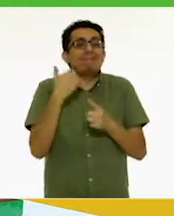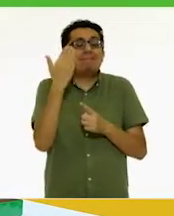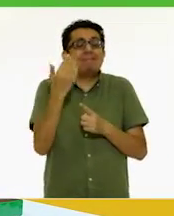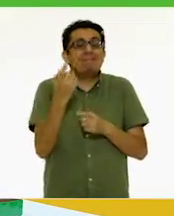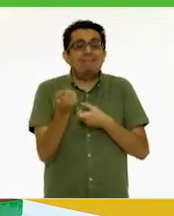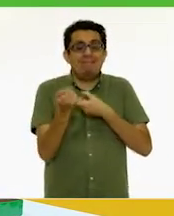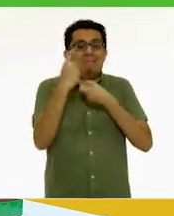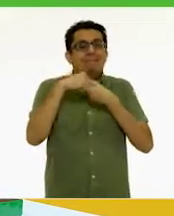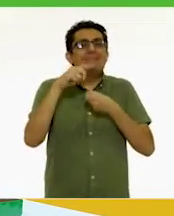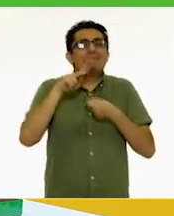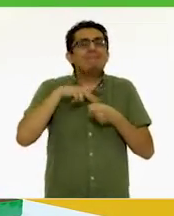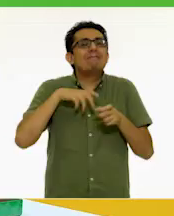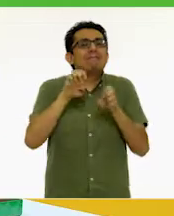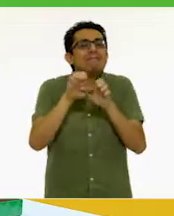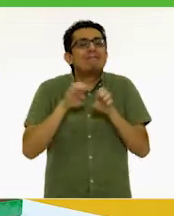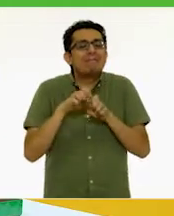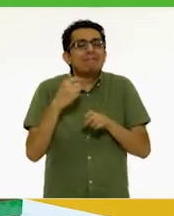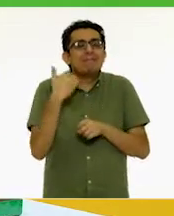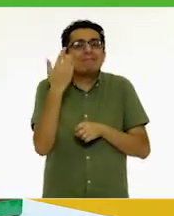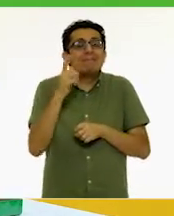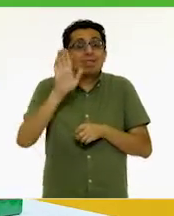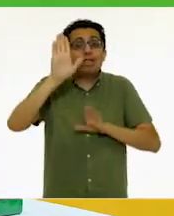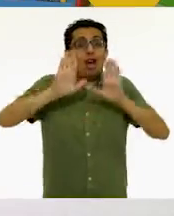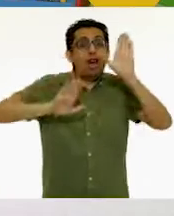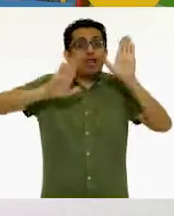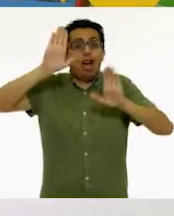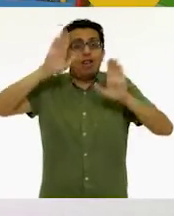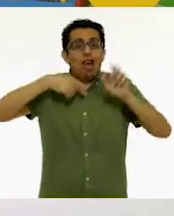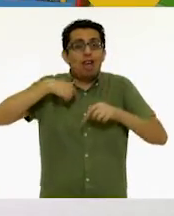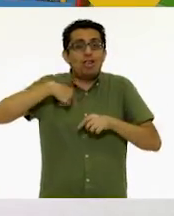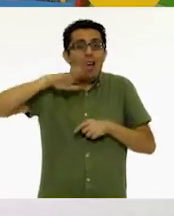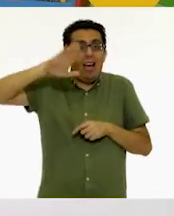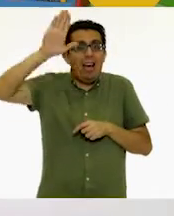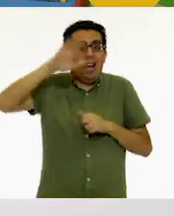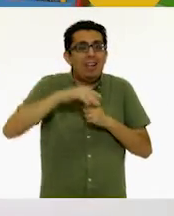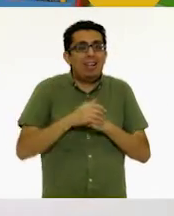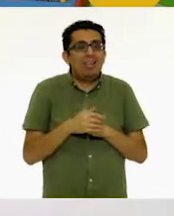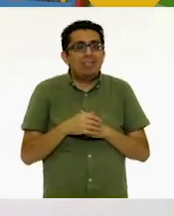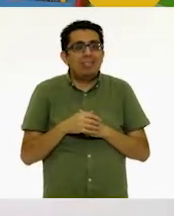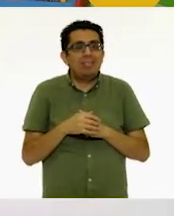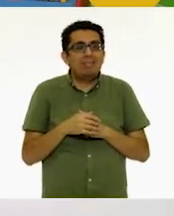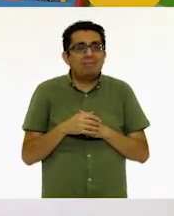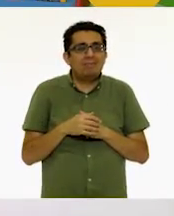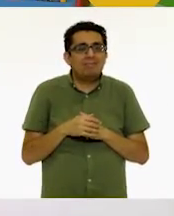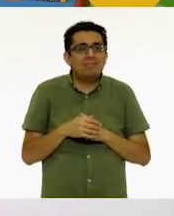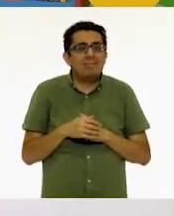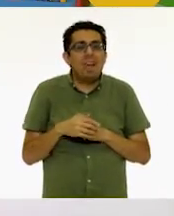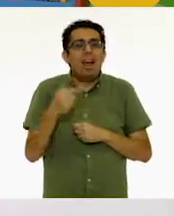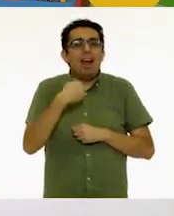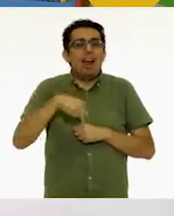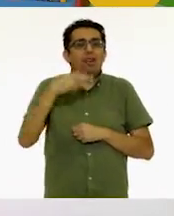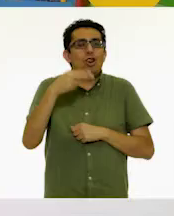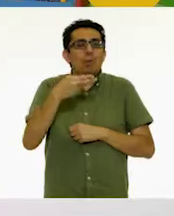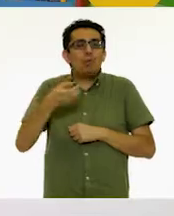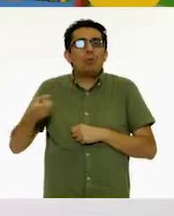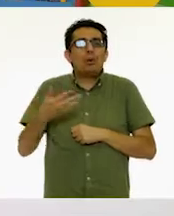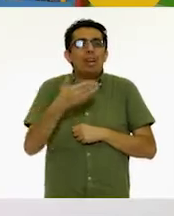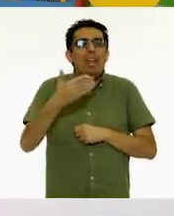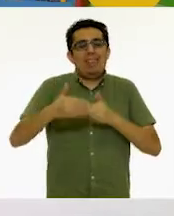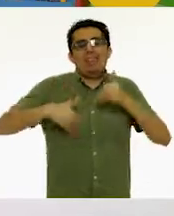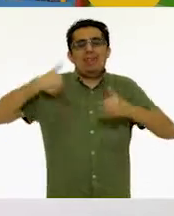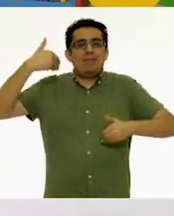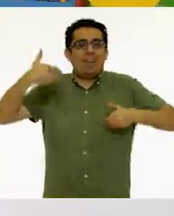equipo? ¡Yo! ¡Sí! ¡Sí! ¡Nos vamos a llamar Los Divertidos!